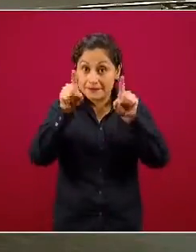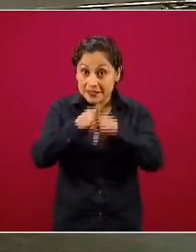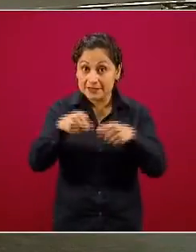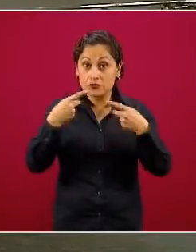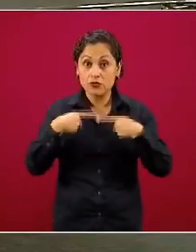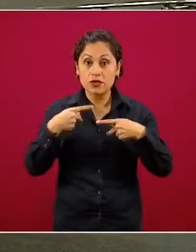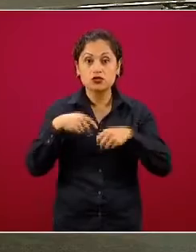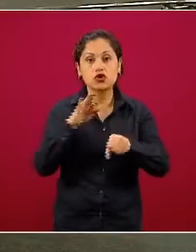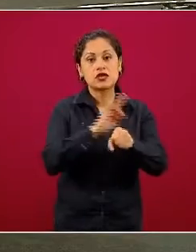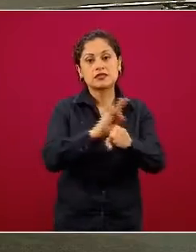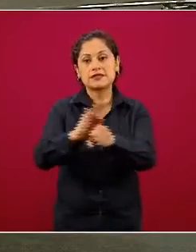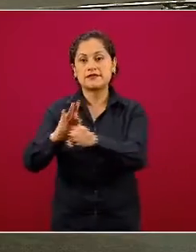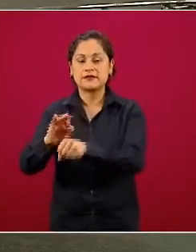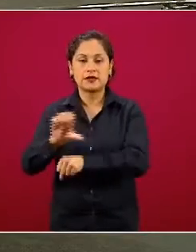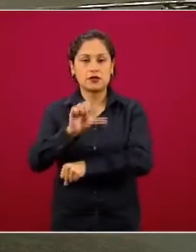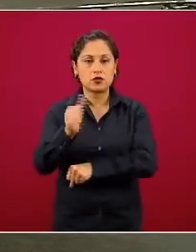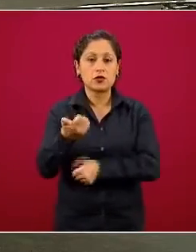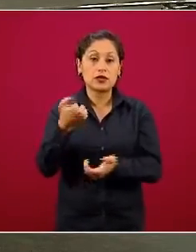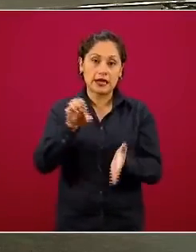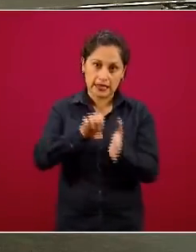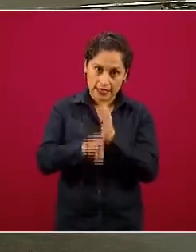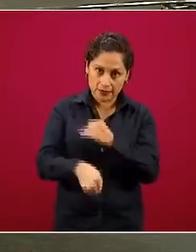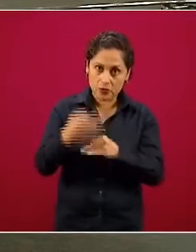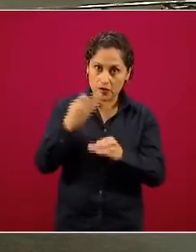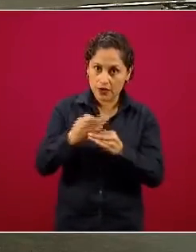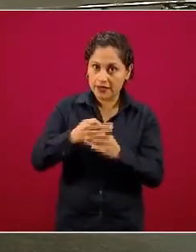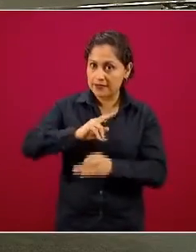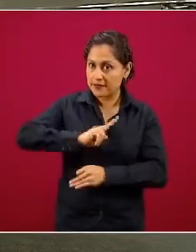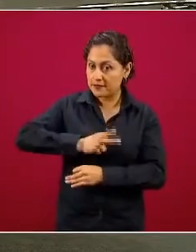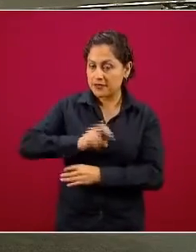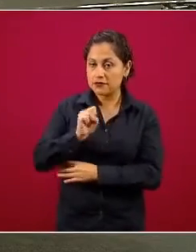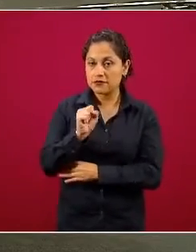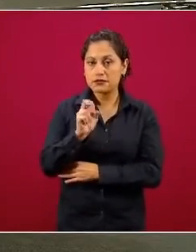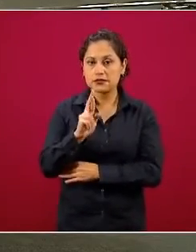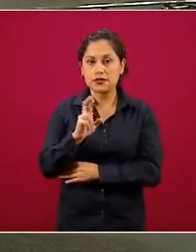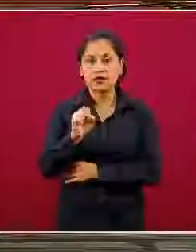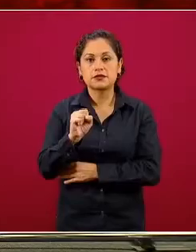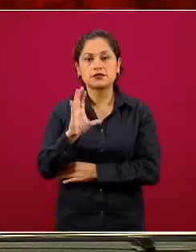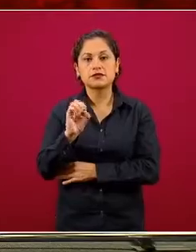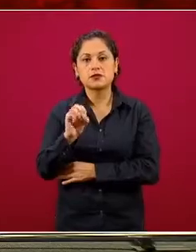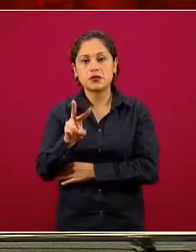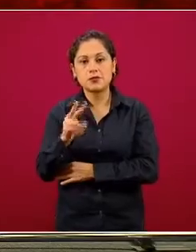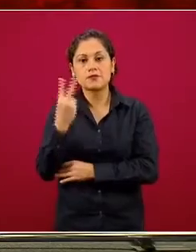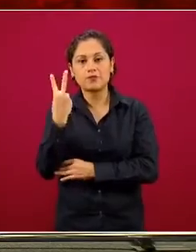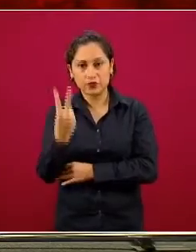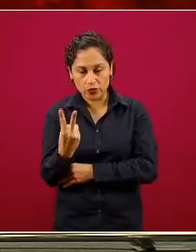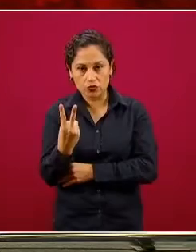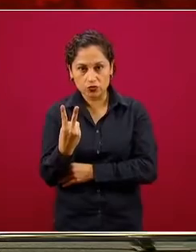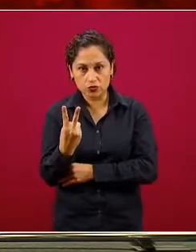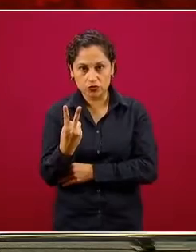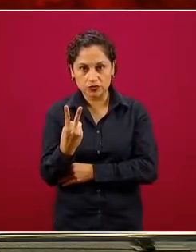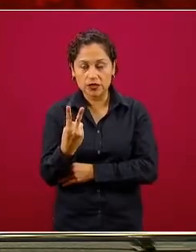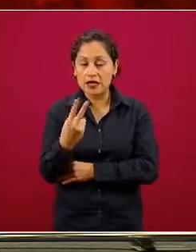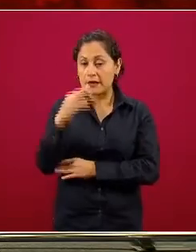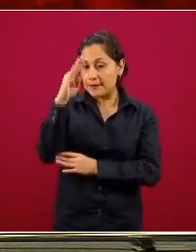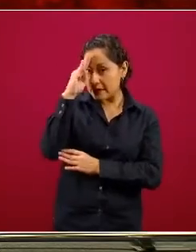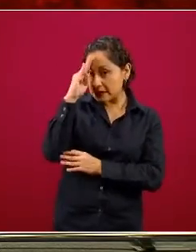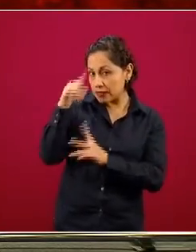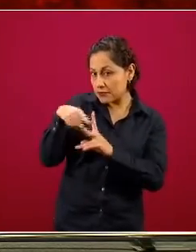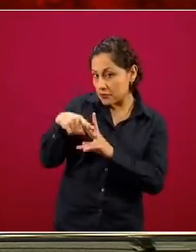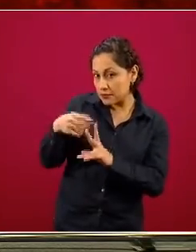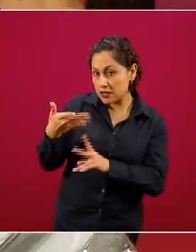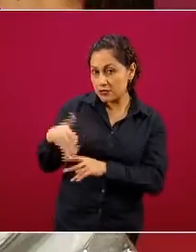como SARS-CoV-2, el causante de COVID, estamos seguramente identificando que necesitaríamos 60,